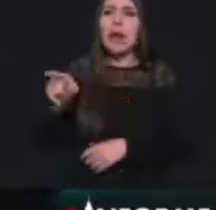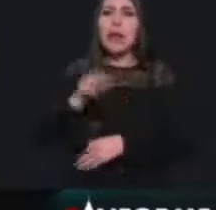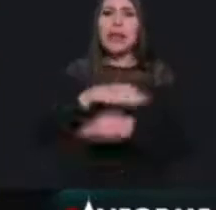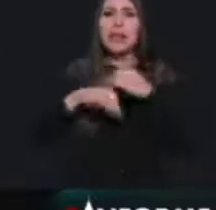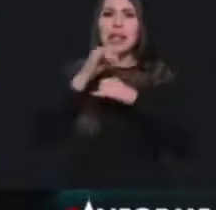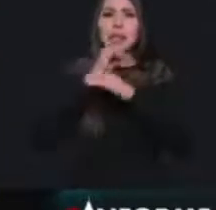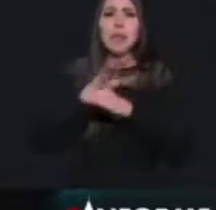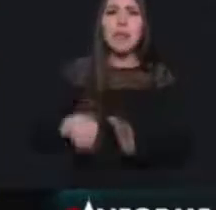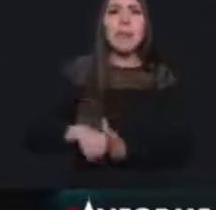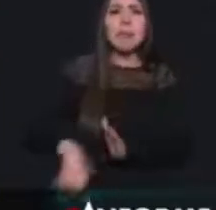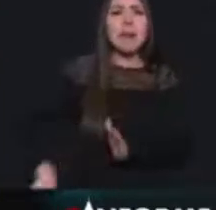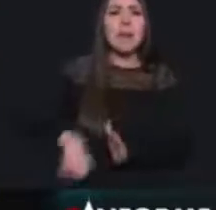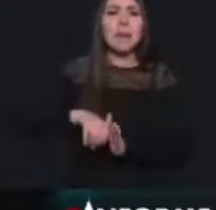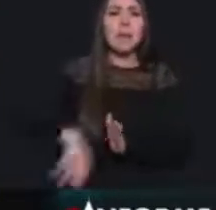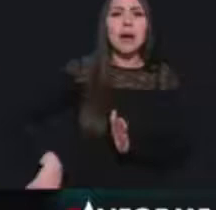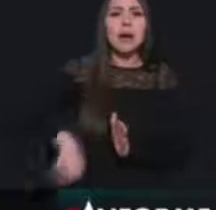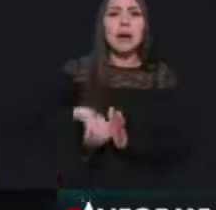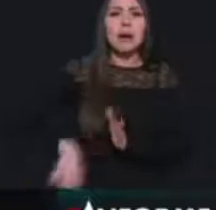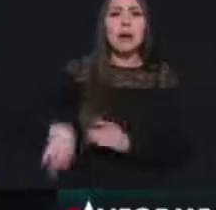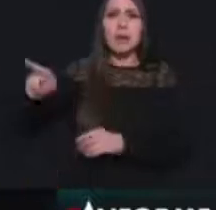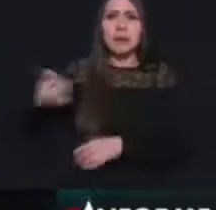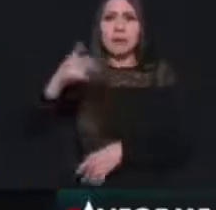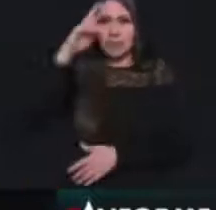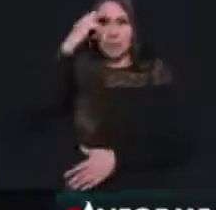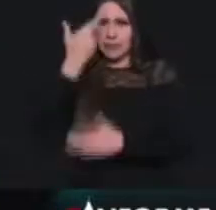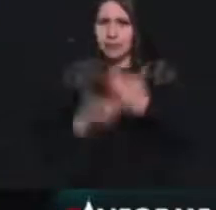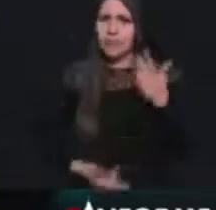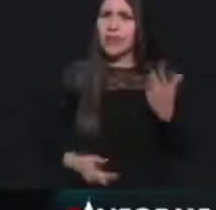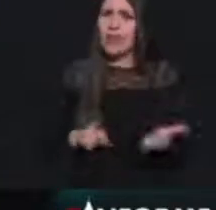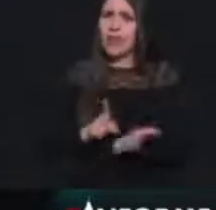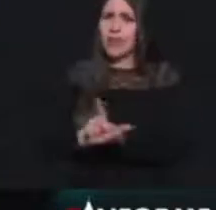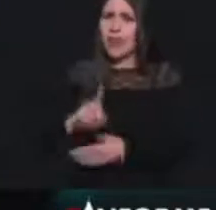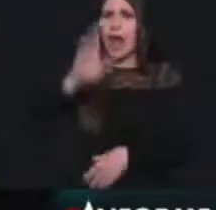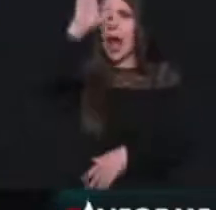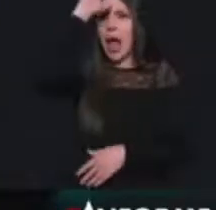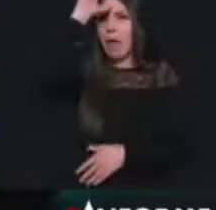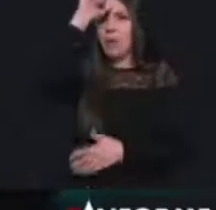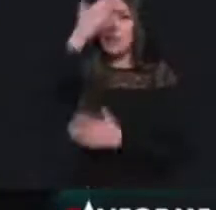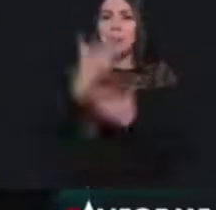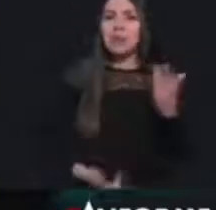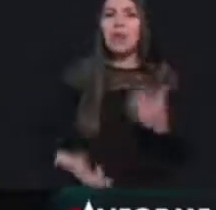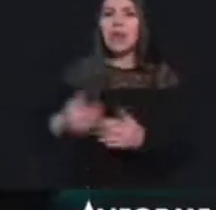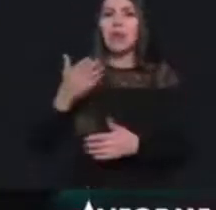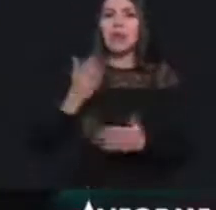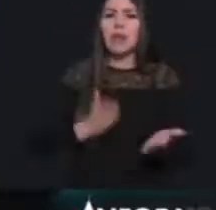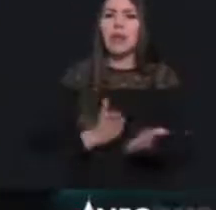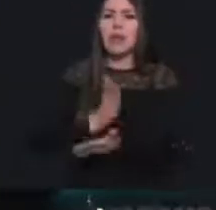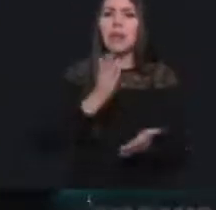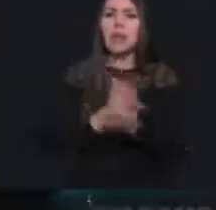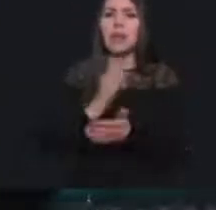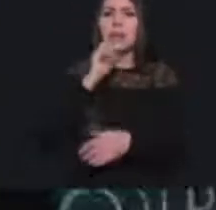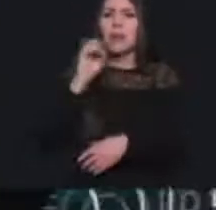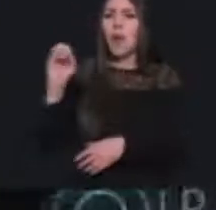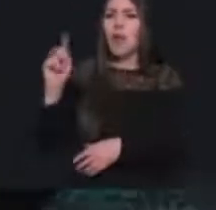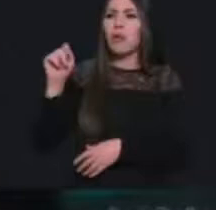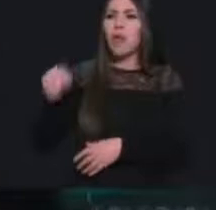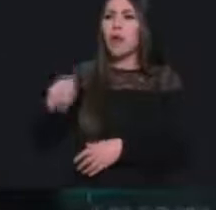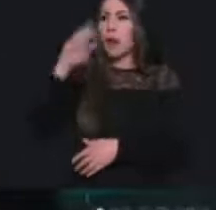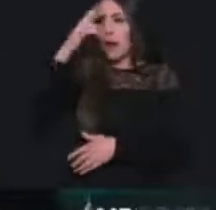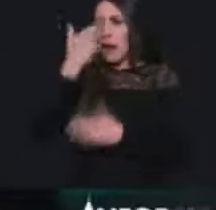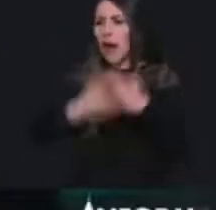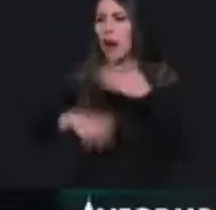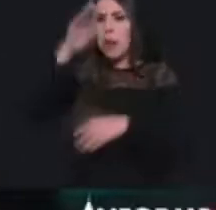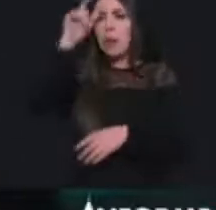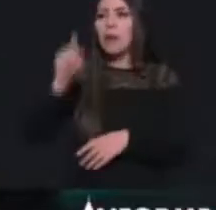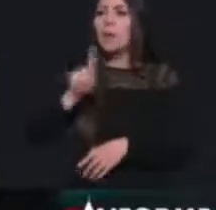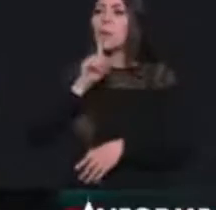derechos, omiten la parte de la OTAN en donde también ha violado acuerdos, eso no lo mencionan. Y aquí en México exactamente es el mismo